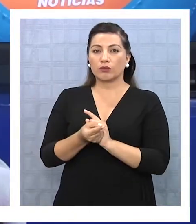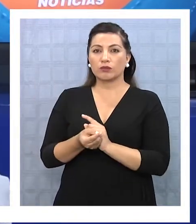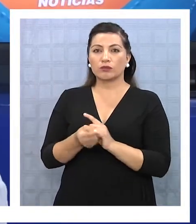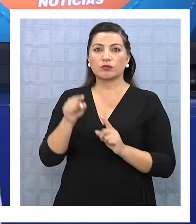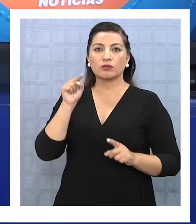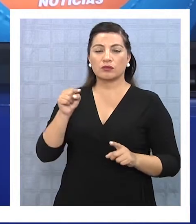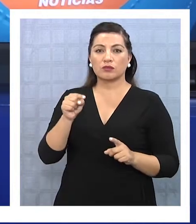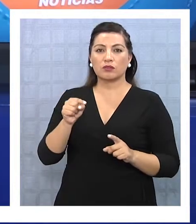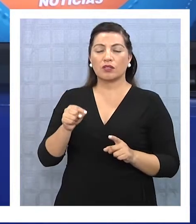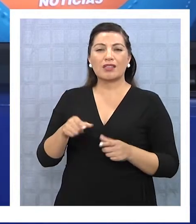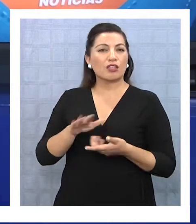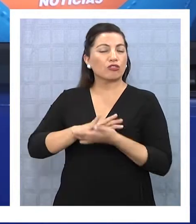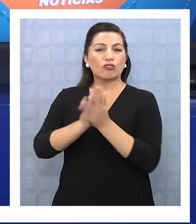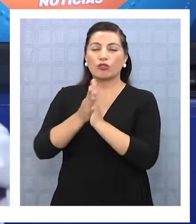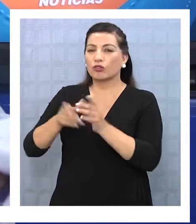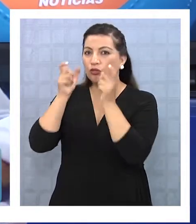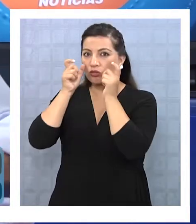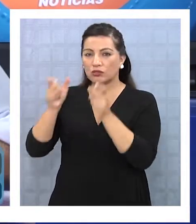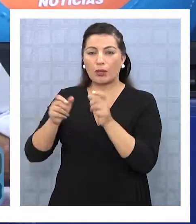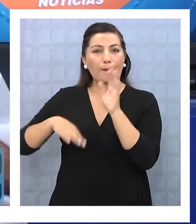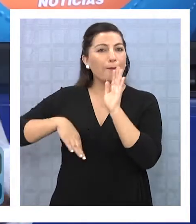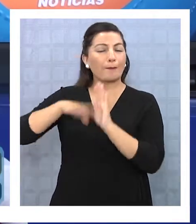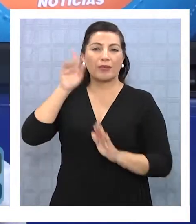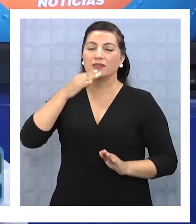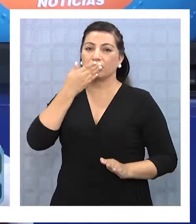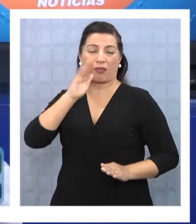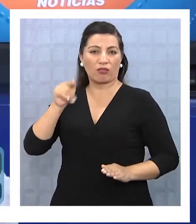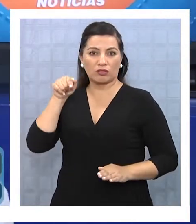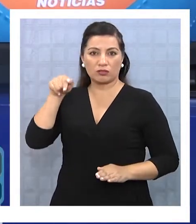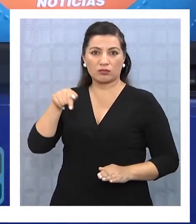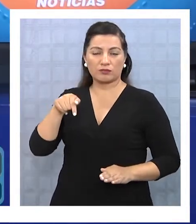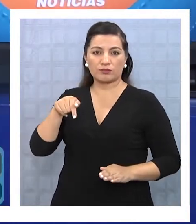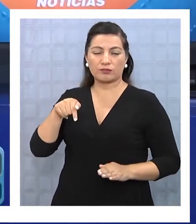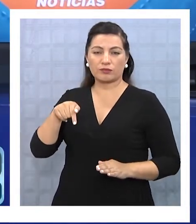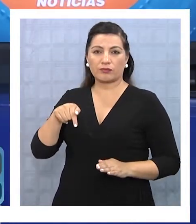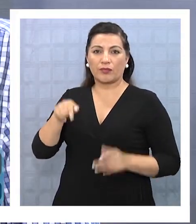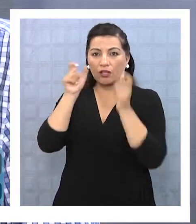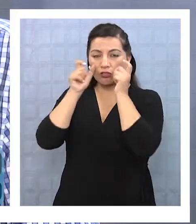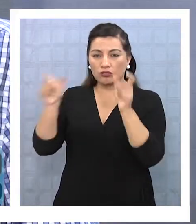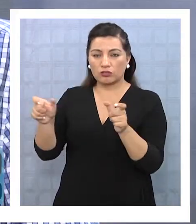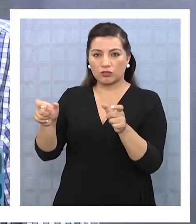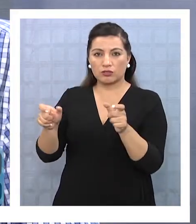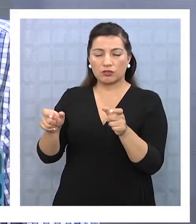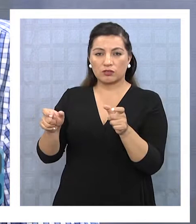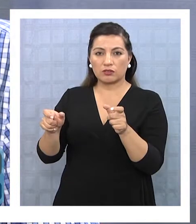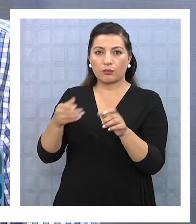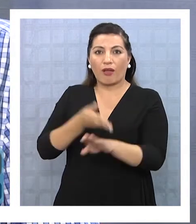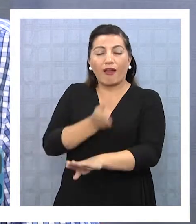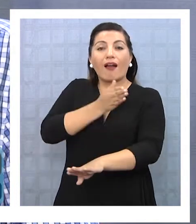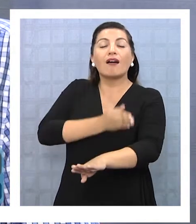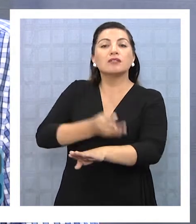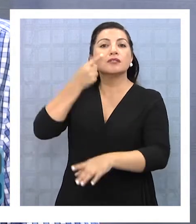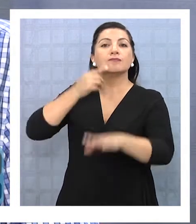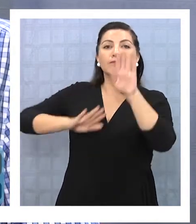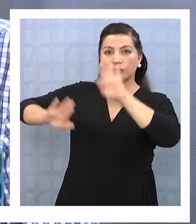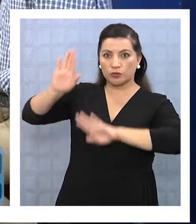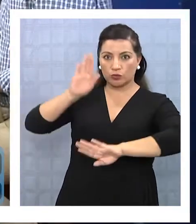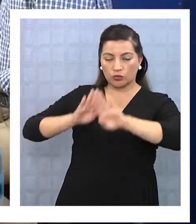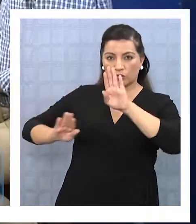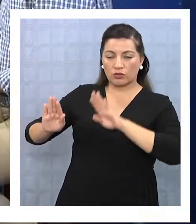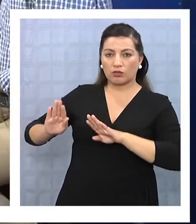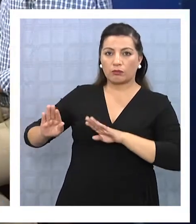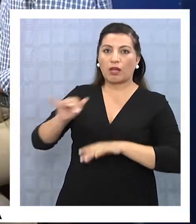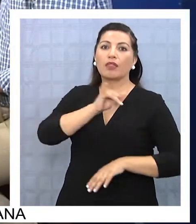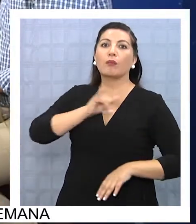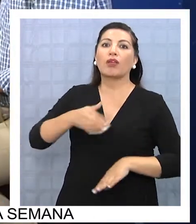es la reforma operativa, para que sean más eficaces en el combate al delito, para que puedan prevenir con mayor eficacia, para